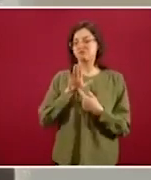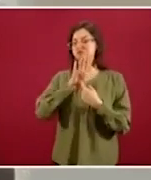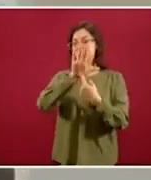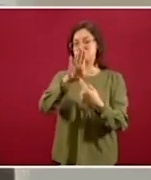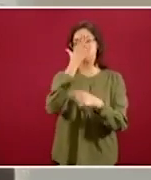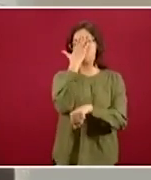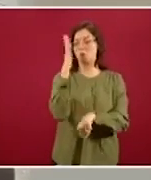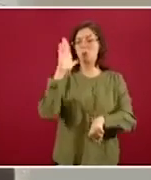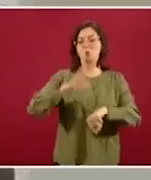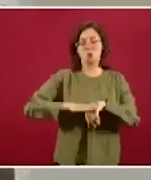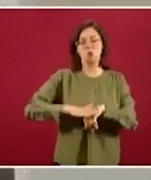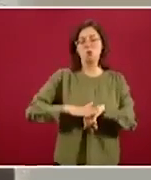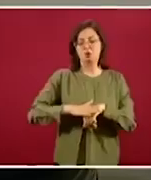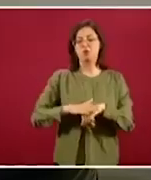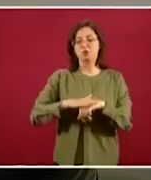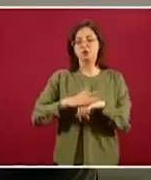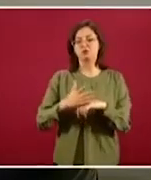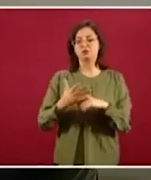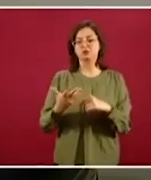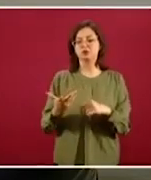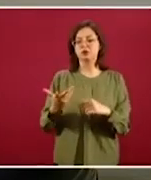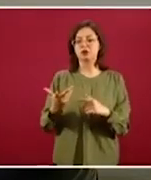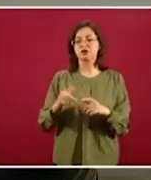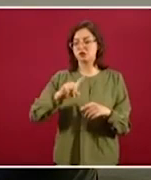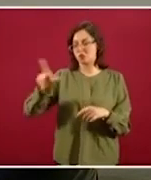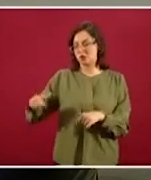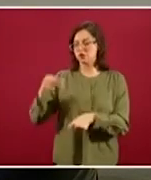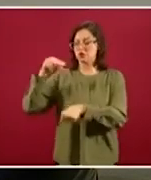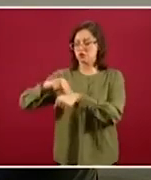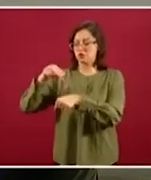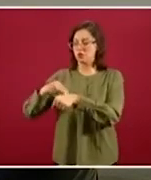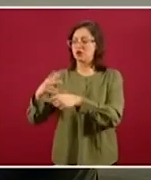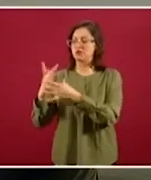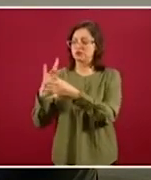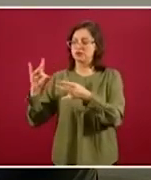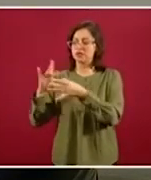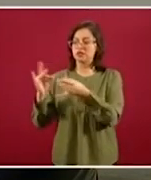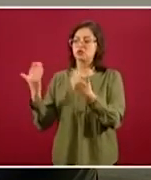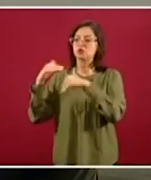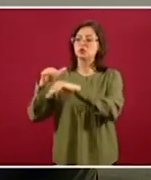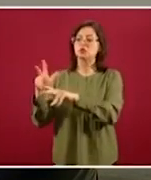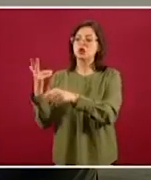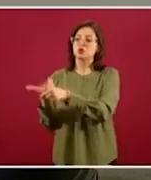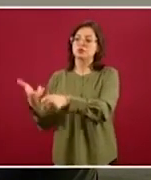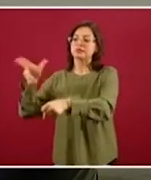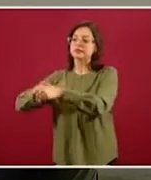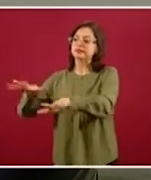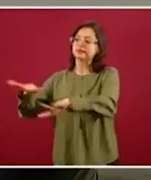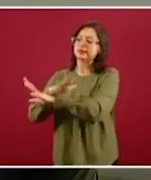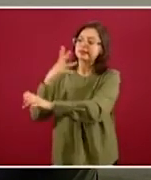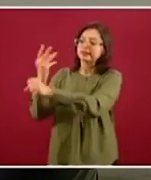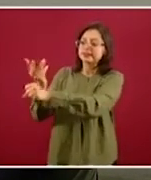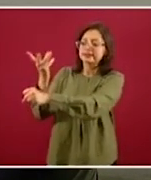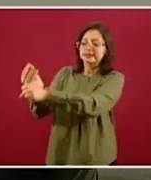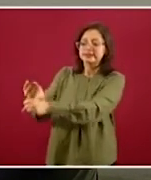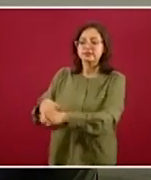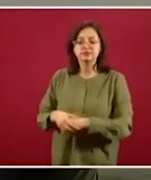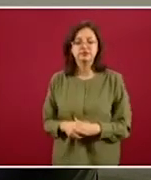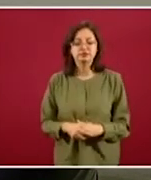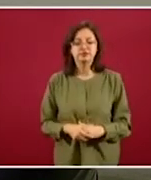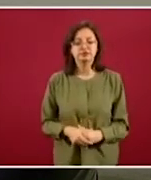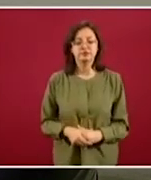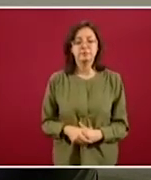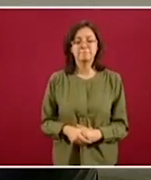platique sobre la reconversión hospitalaria y luego pasaremos a preguntas y respuestas. Doctor Reyes Terán, la siguiente, por